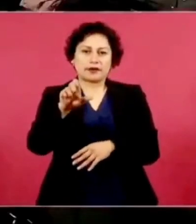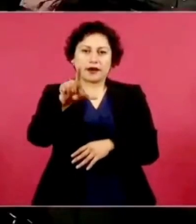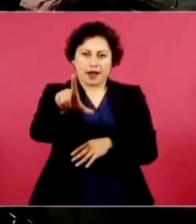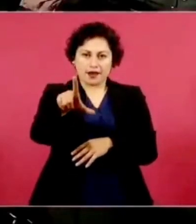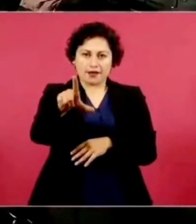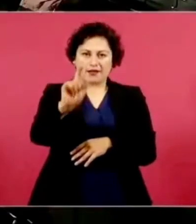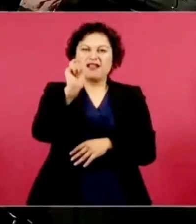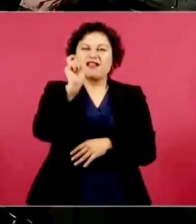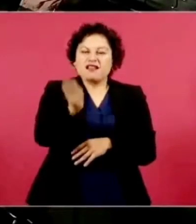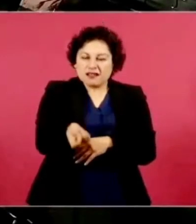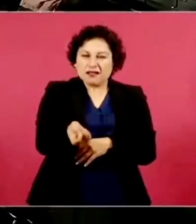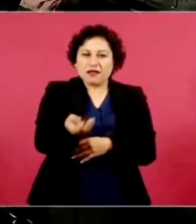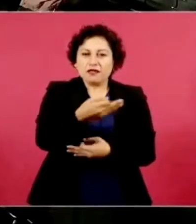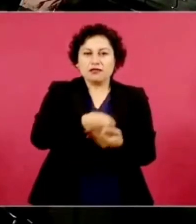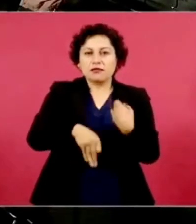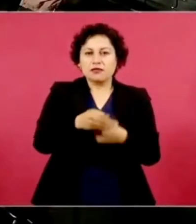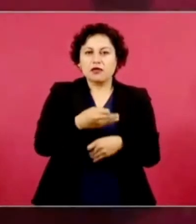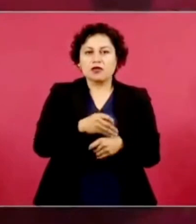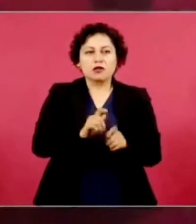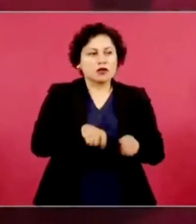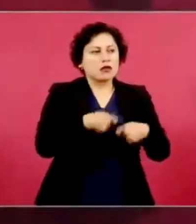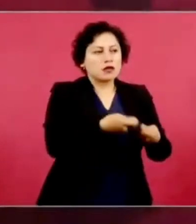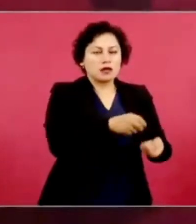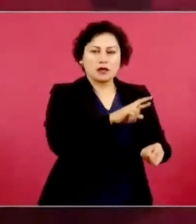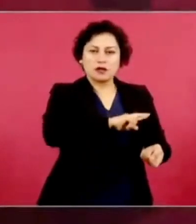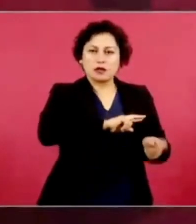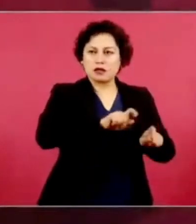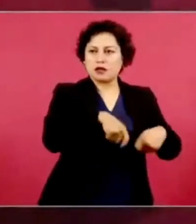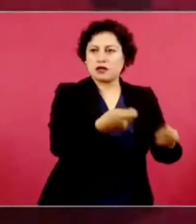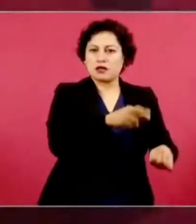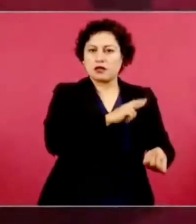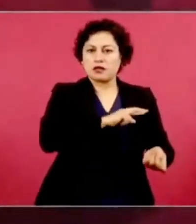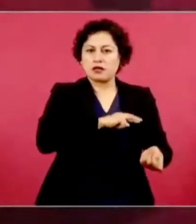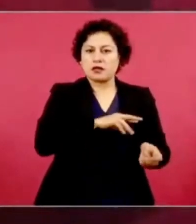empiezan a desacreditar a los maestros. Entonces, lo que hicimos